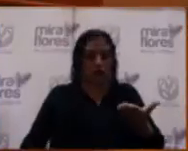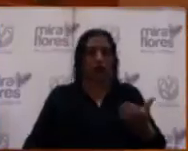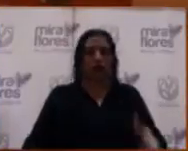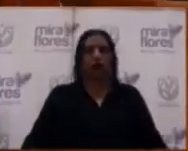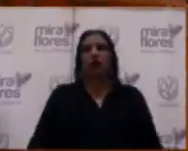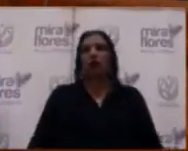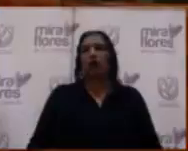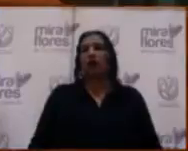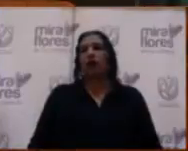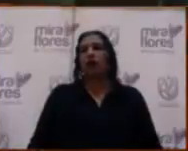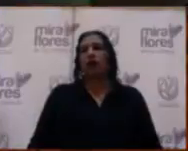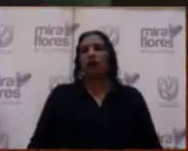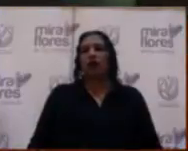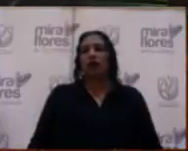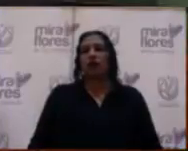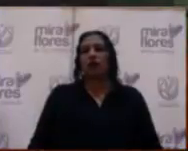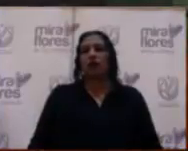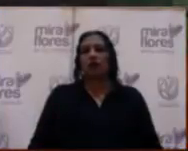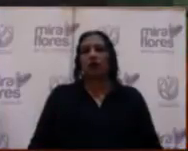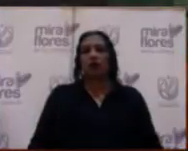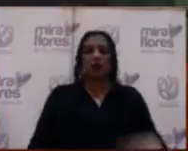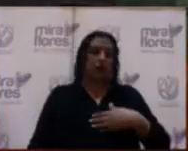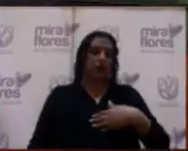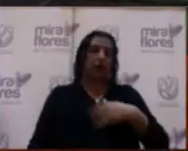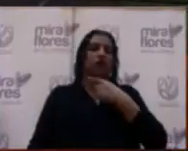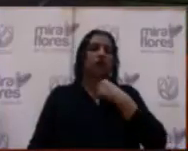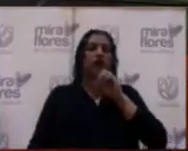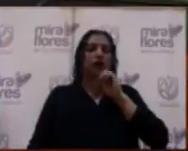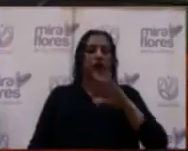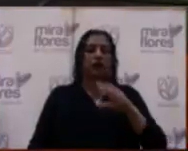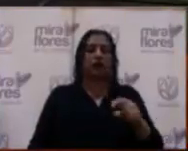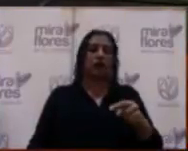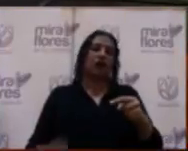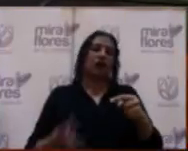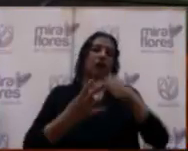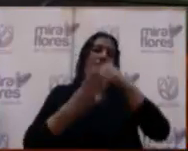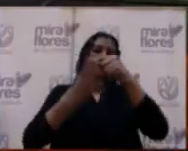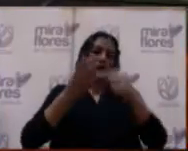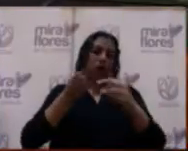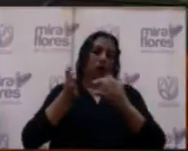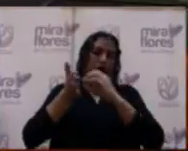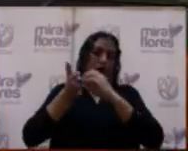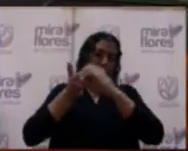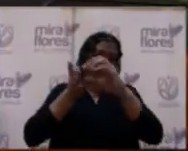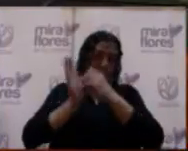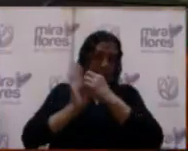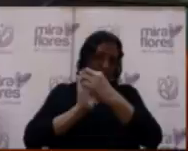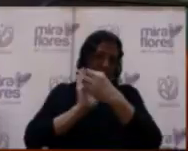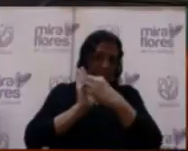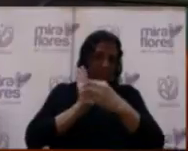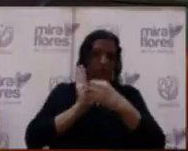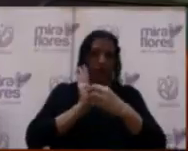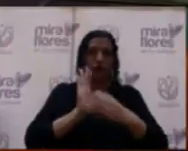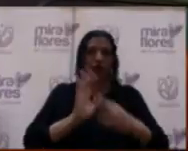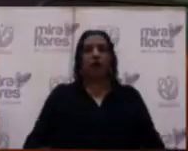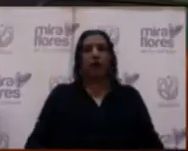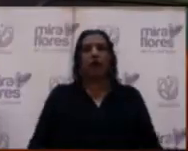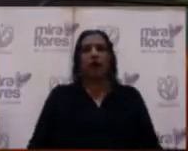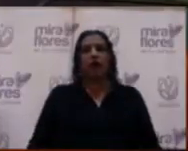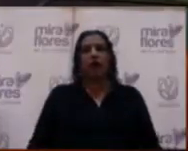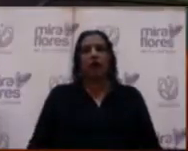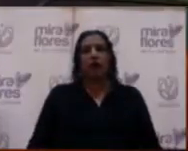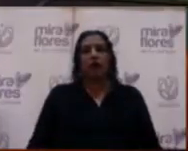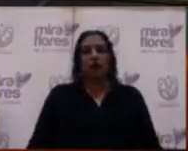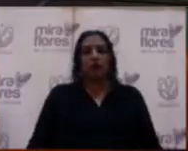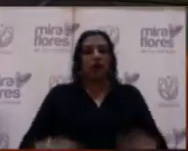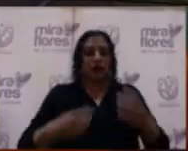regidores y funcionarios. Me encantaría decir el cuarto párrafo de las disposiciones complementarias para dilucidar algún tipo de dudas, pues, ¿no?